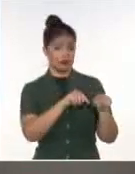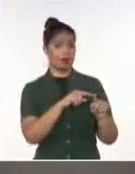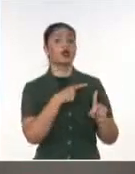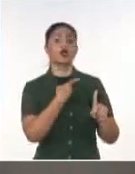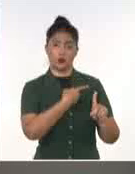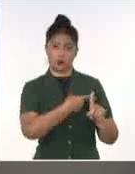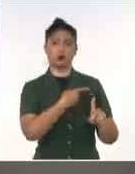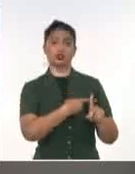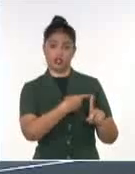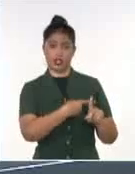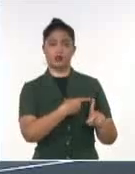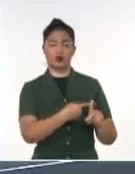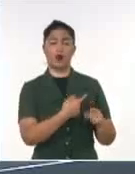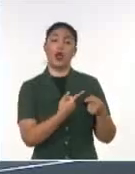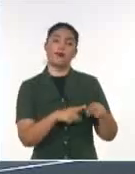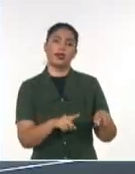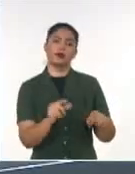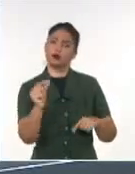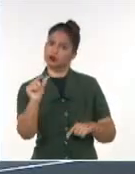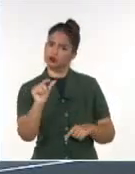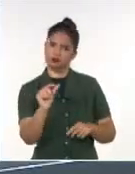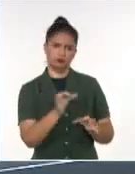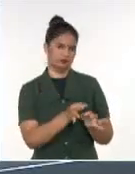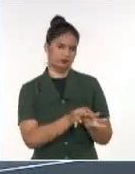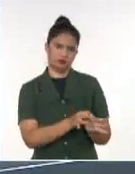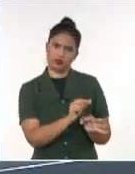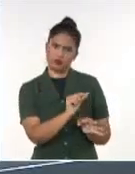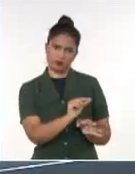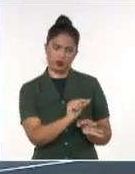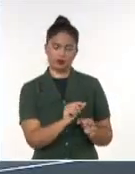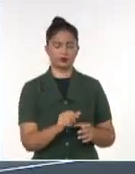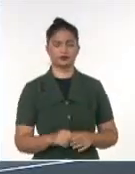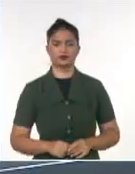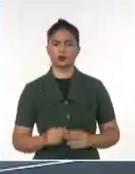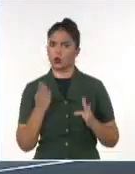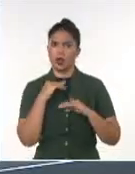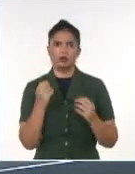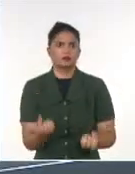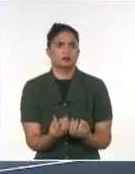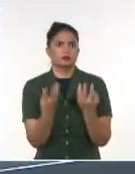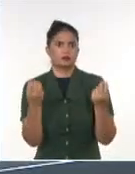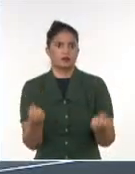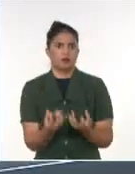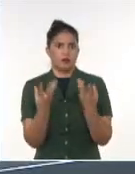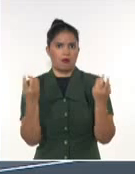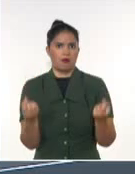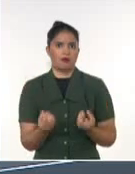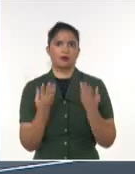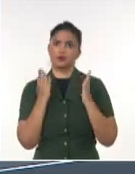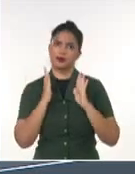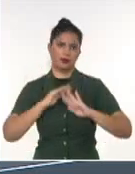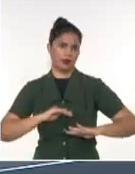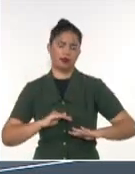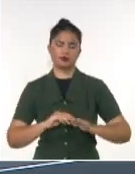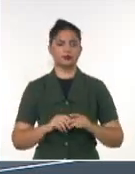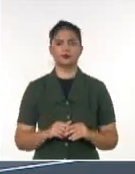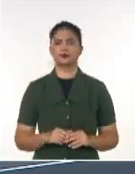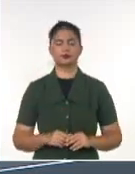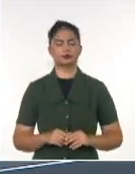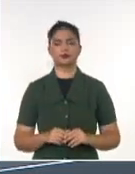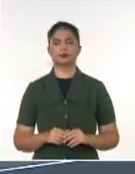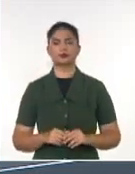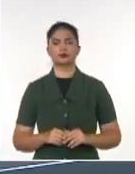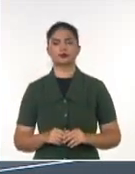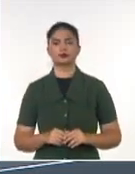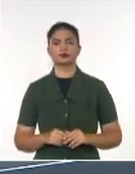claro. sospechosos de dengue, también notifican casos, pero no tienen una transmisión hoy activa declarada. En lo particular también de esta